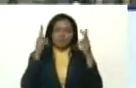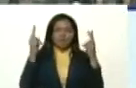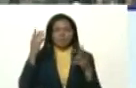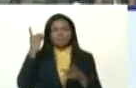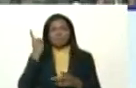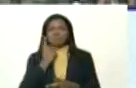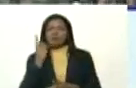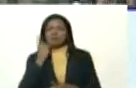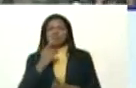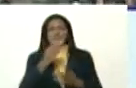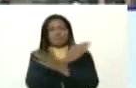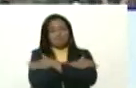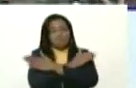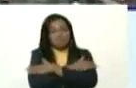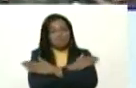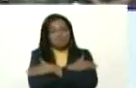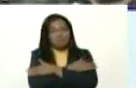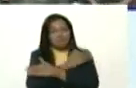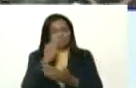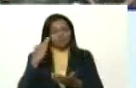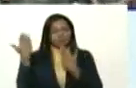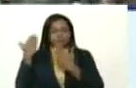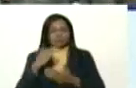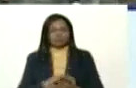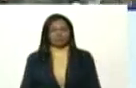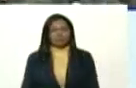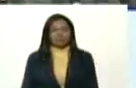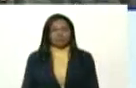te felicito. Adelante, Darío.